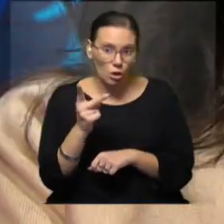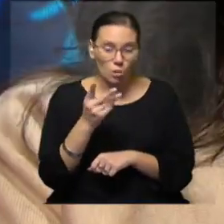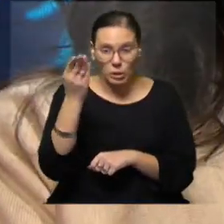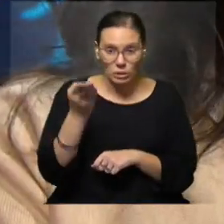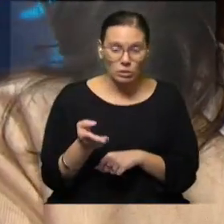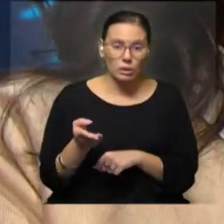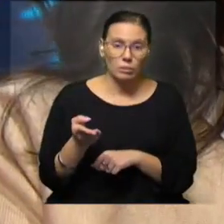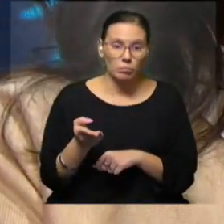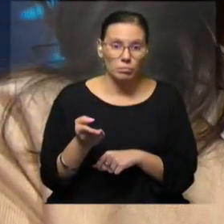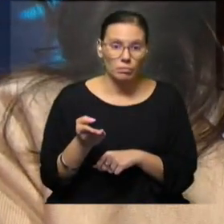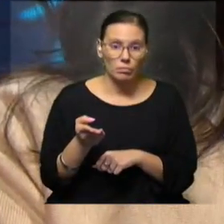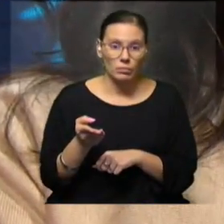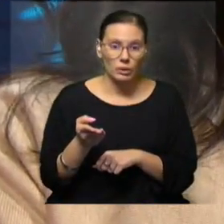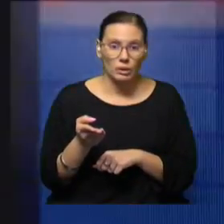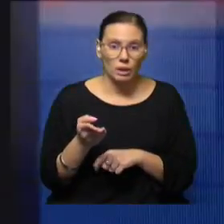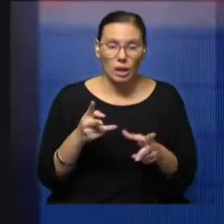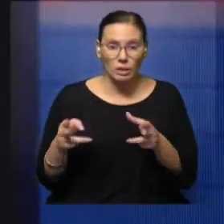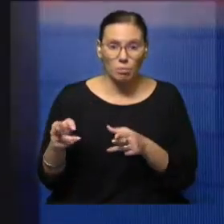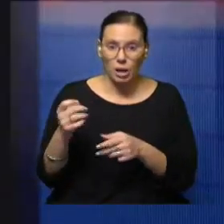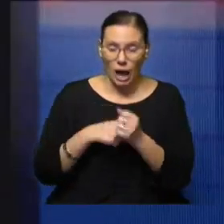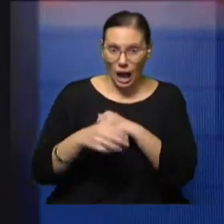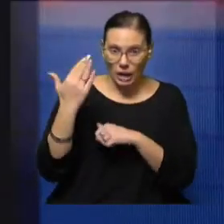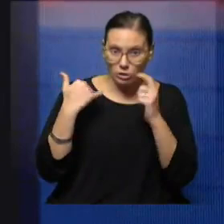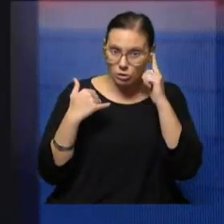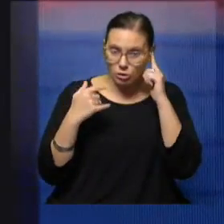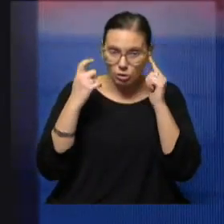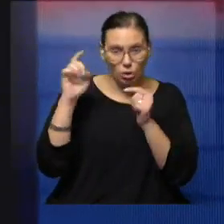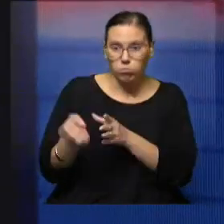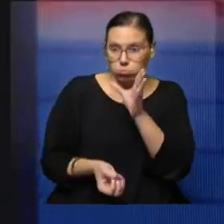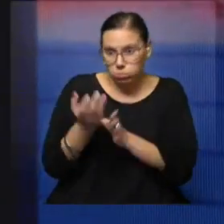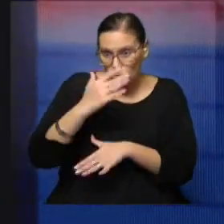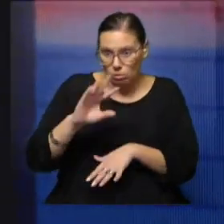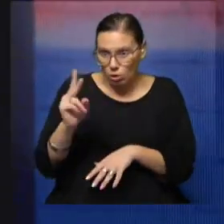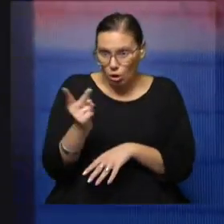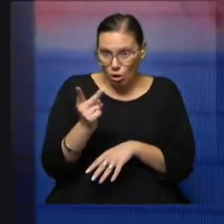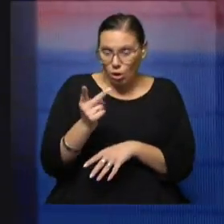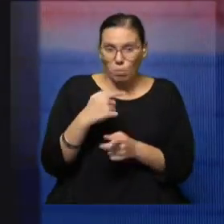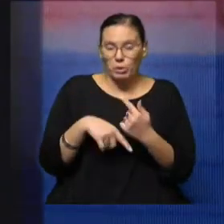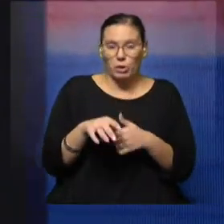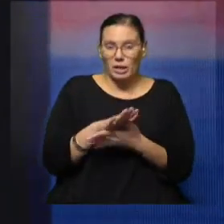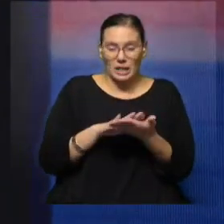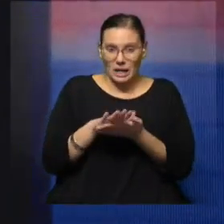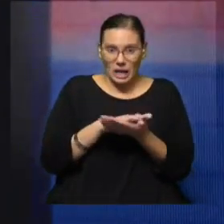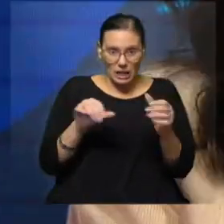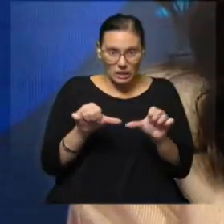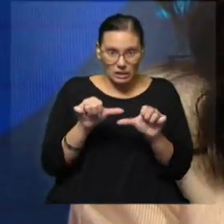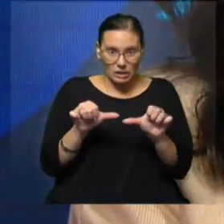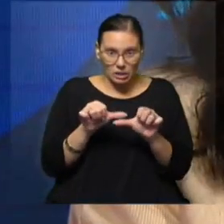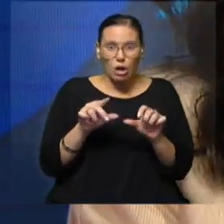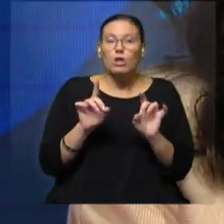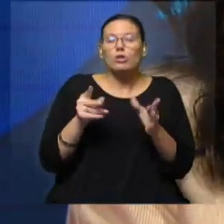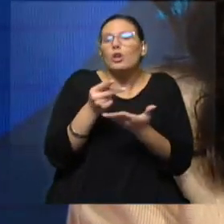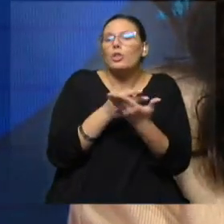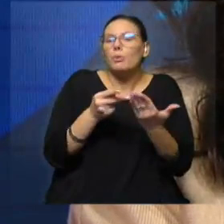Y hice la etapa de preproducción. ¿Tenía de algunos años? Es que vos los habías creado, sí, esos dos personajes, pero todavía no habías hecho nada con ellos. No, solo